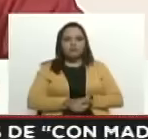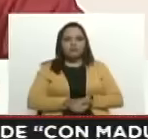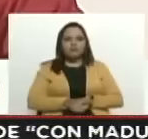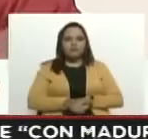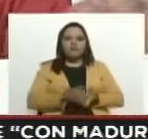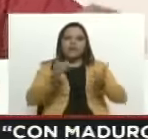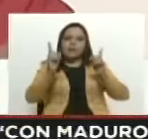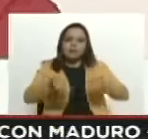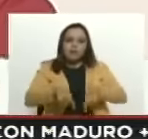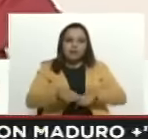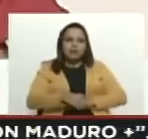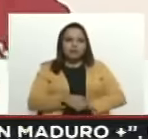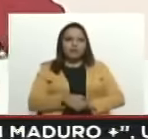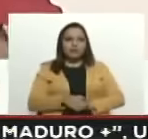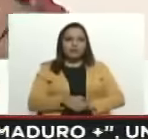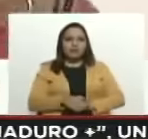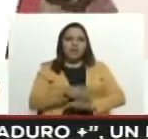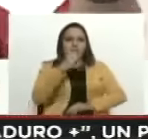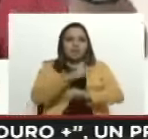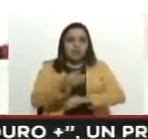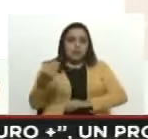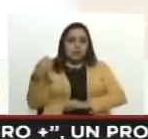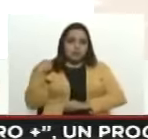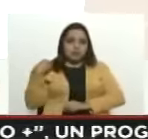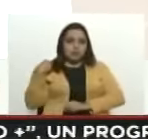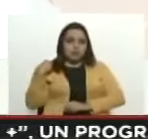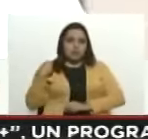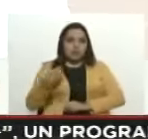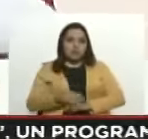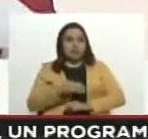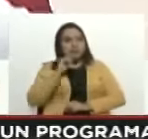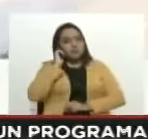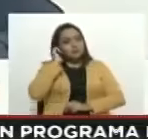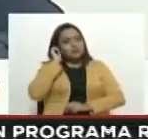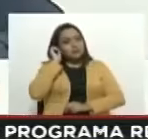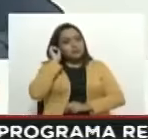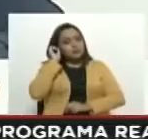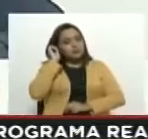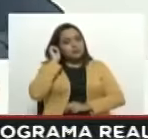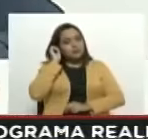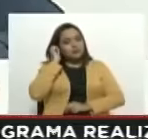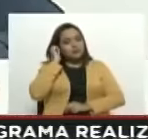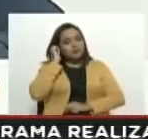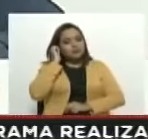También debo decir, volviendo a lo nuestro, perdí mucho tiempo ahí, ¿verdad?